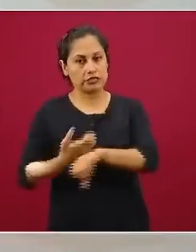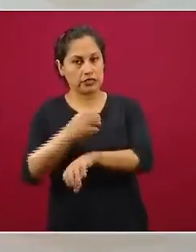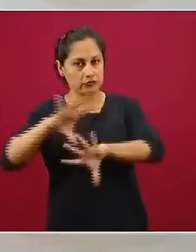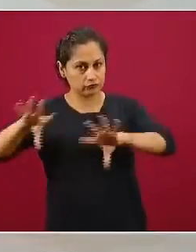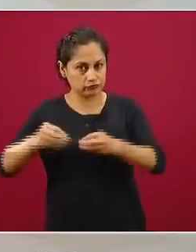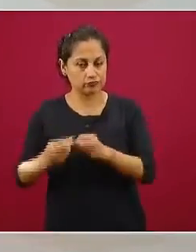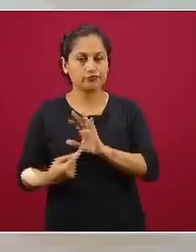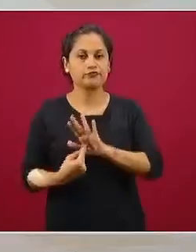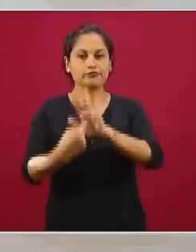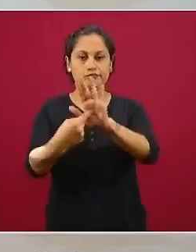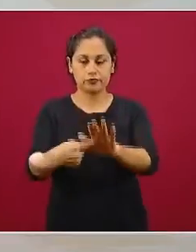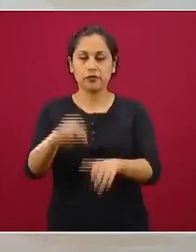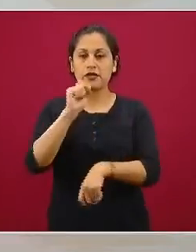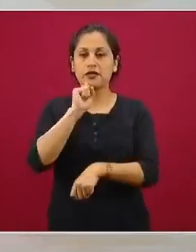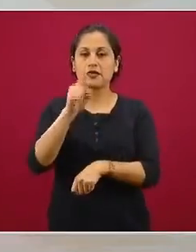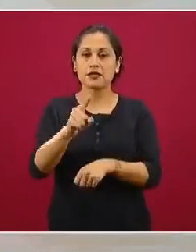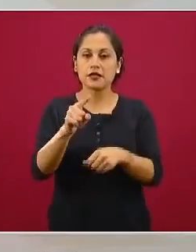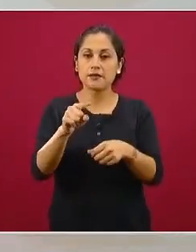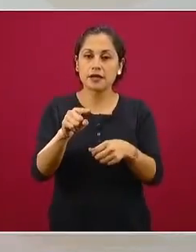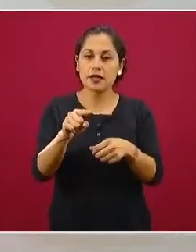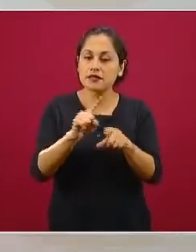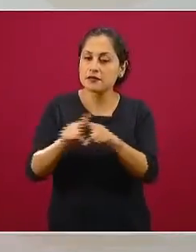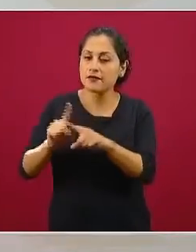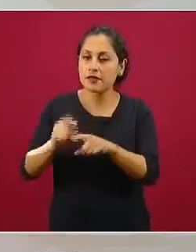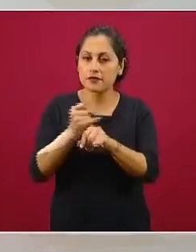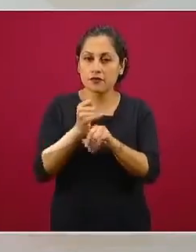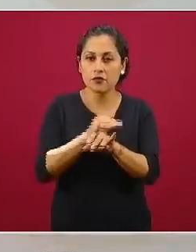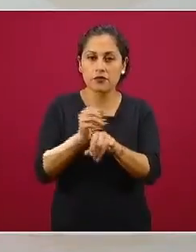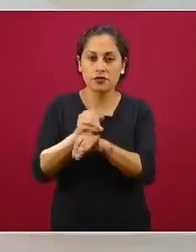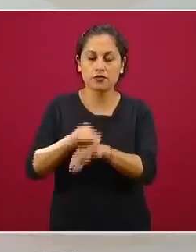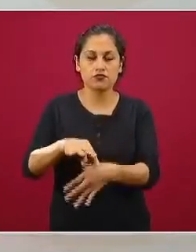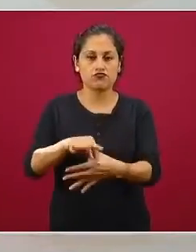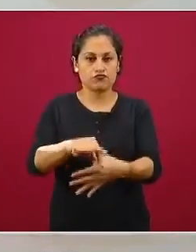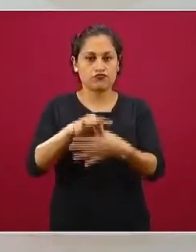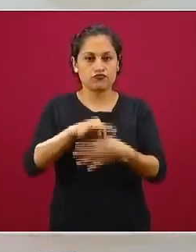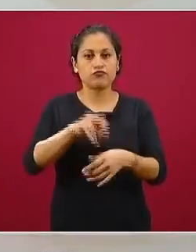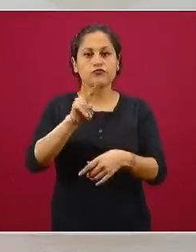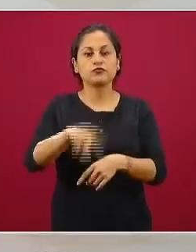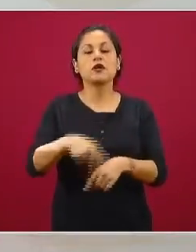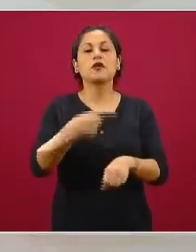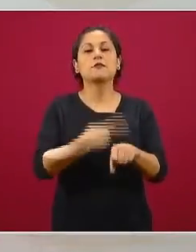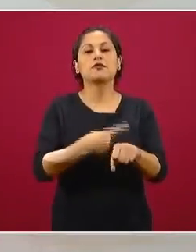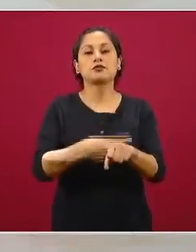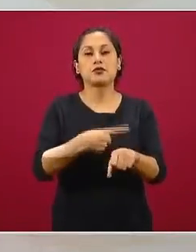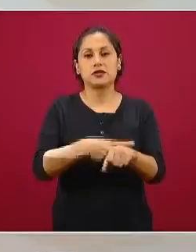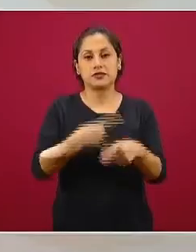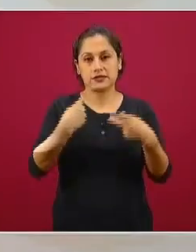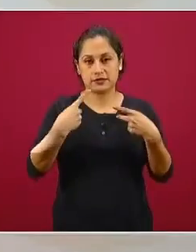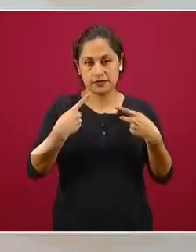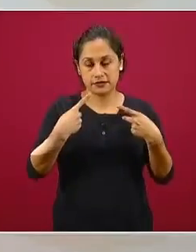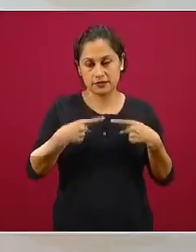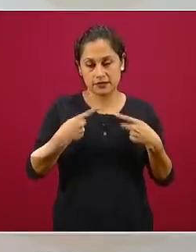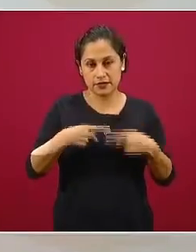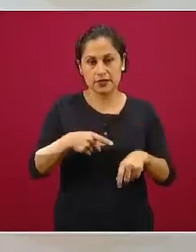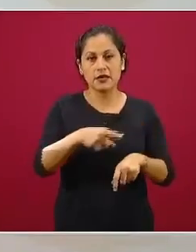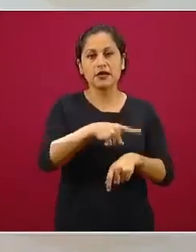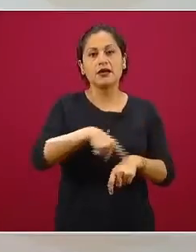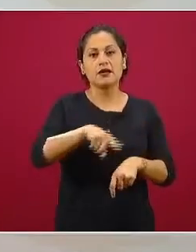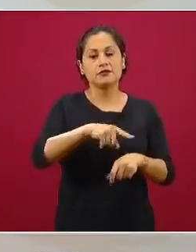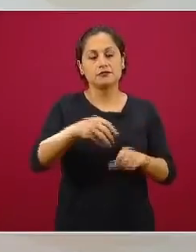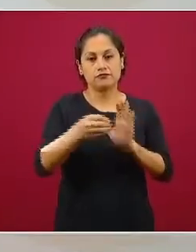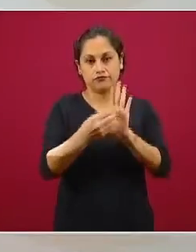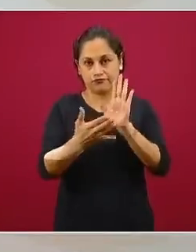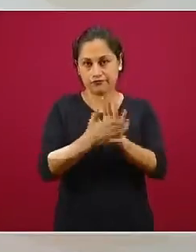los datos observados, los datos reales de casos confirmados para los que están hechas las predicciones. Y finalmente, hoy nos